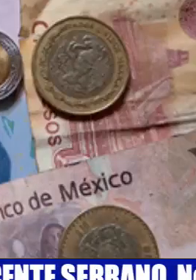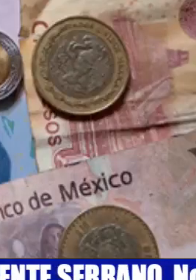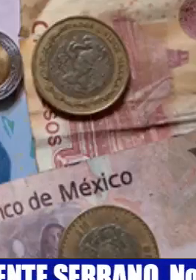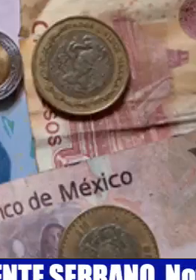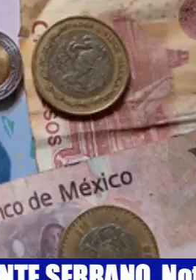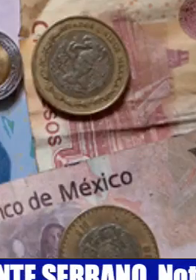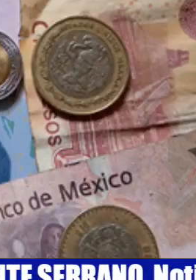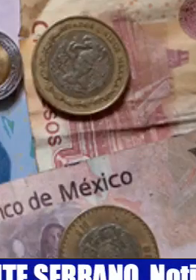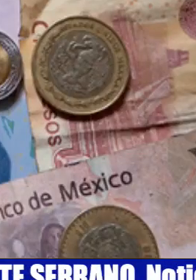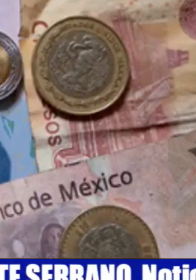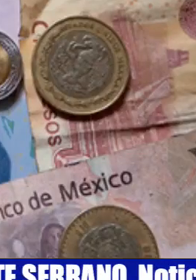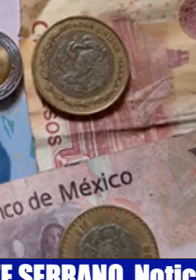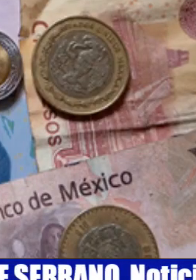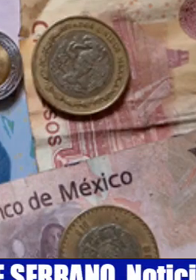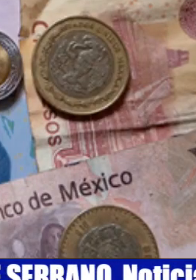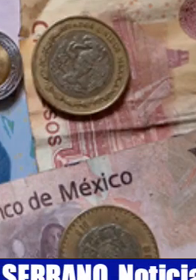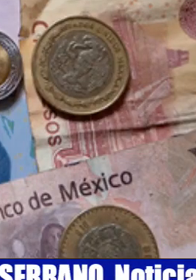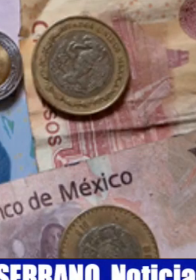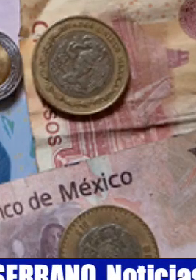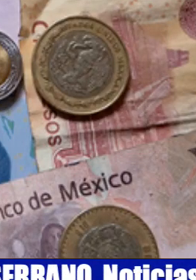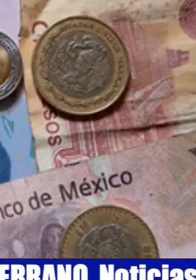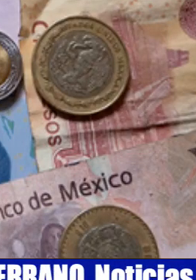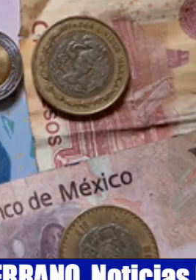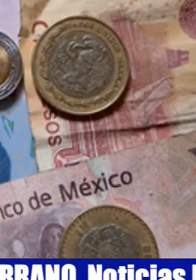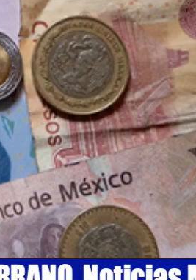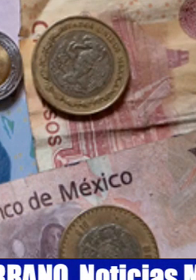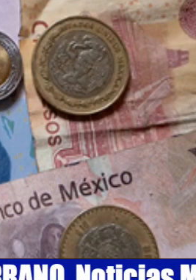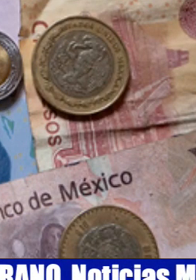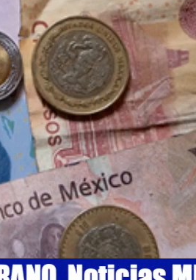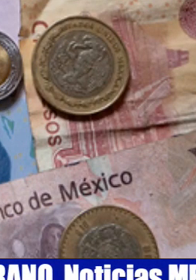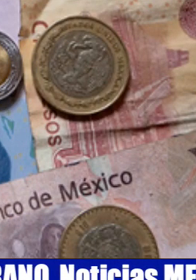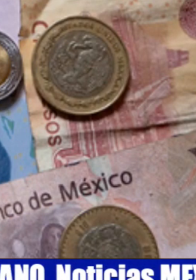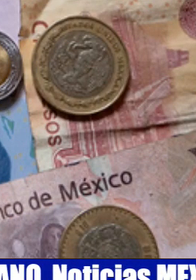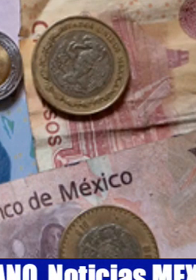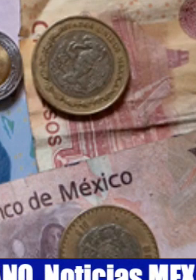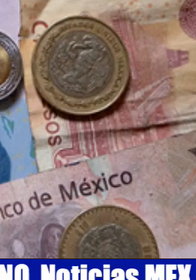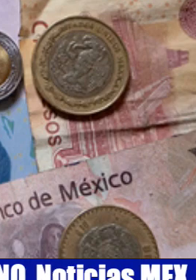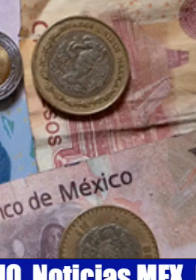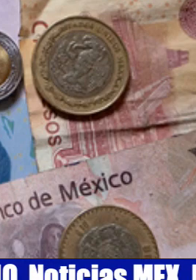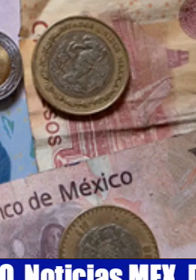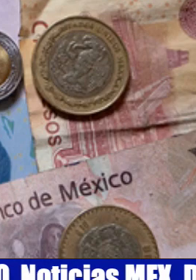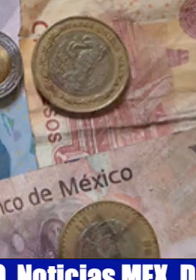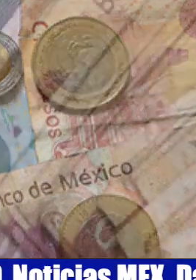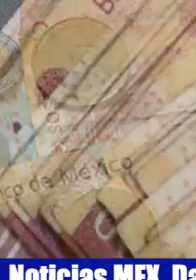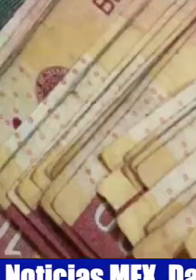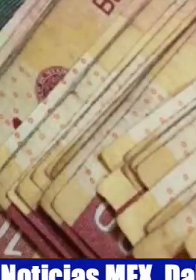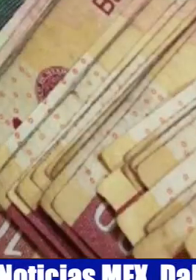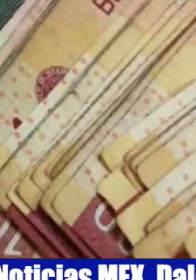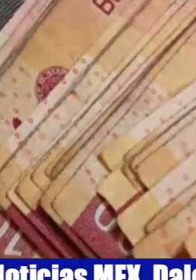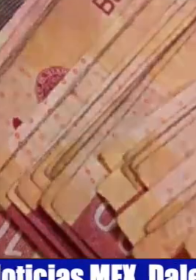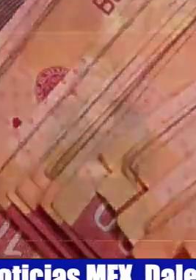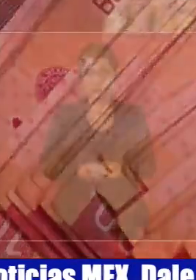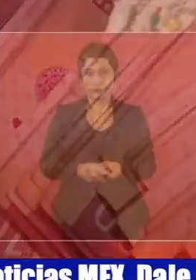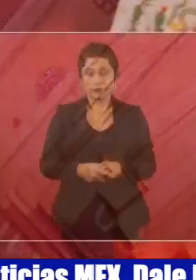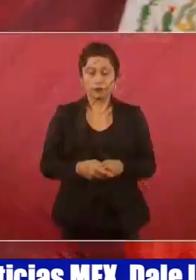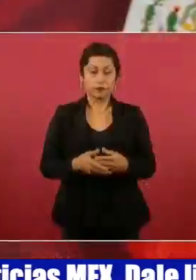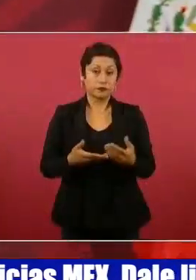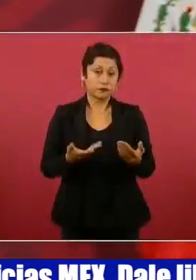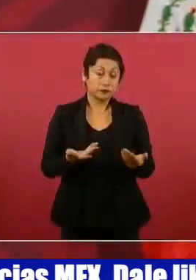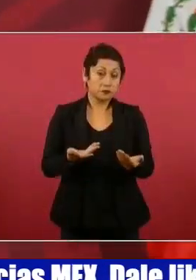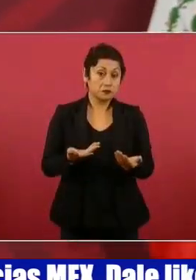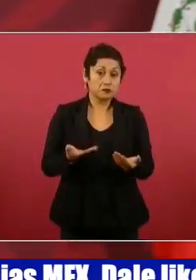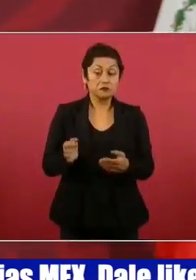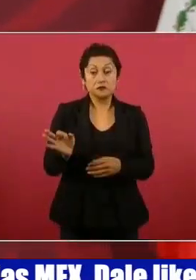de financiamiento. El segundo factor que incidió es el arma no tan secreta del presidente, su